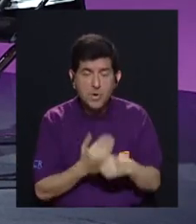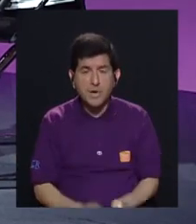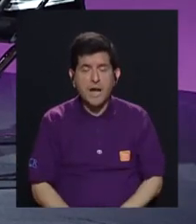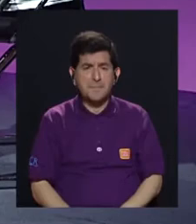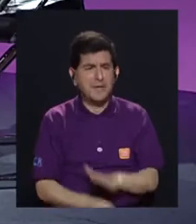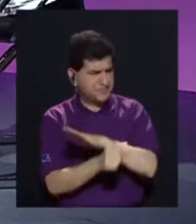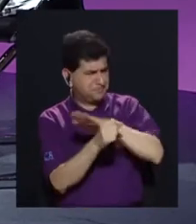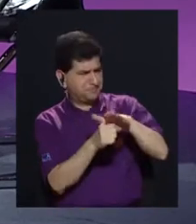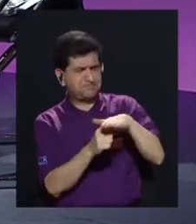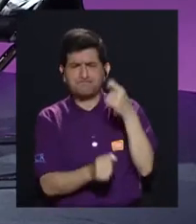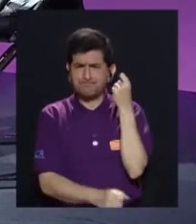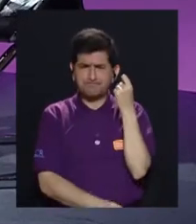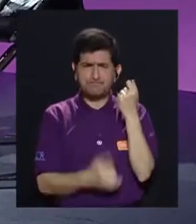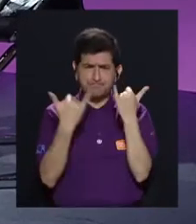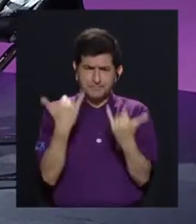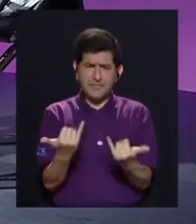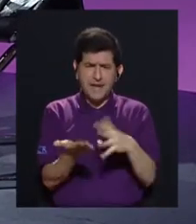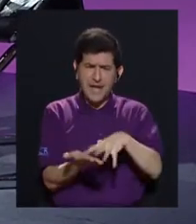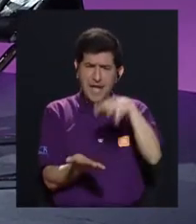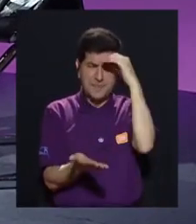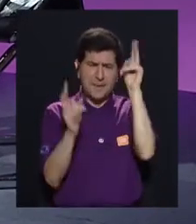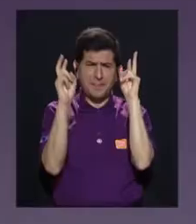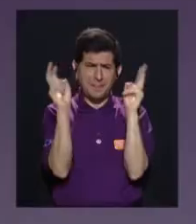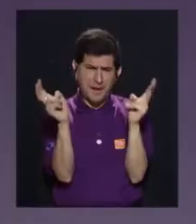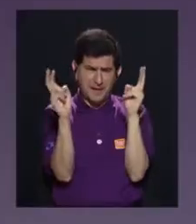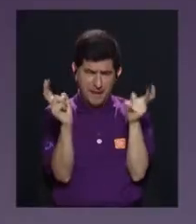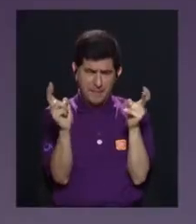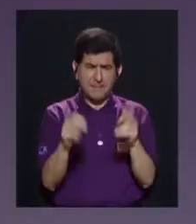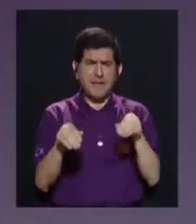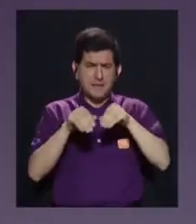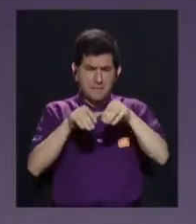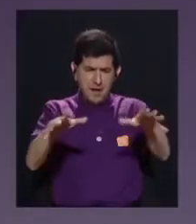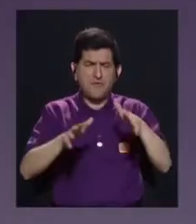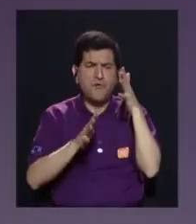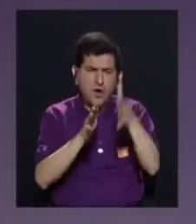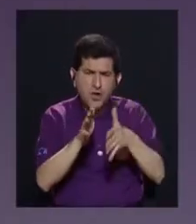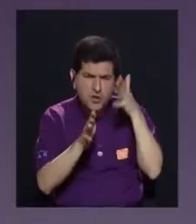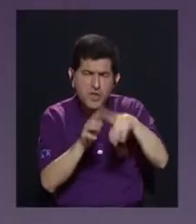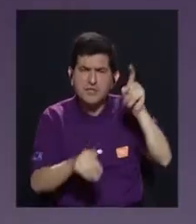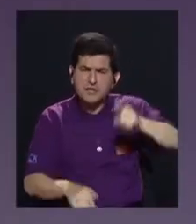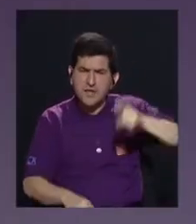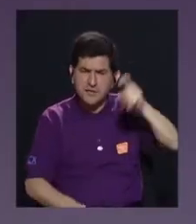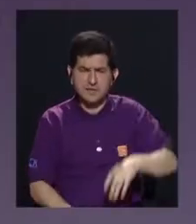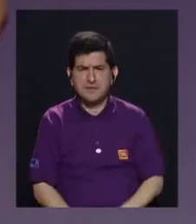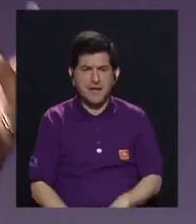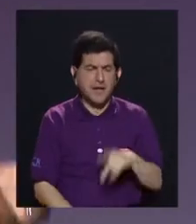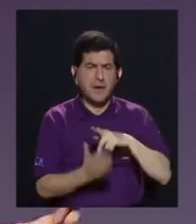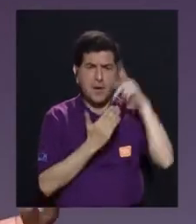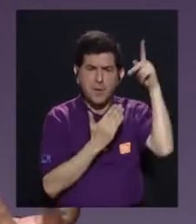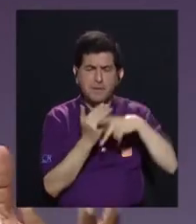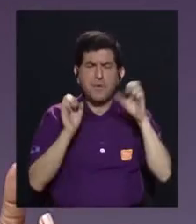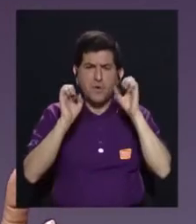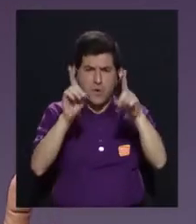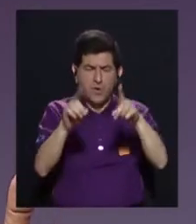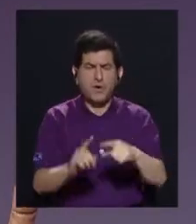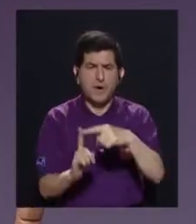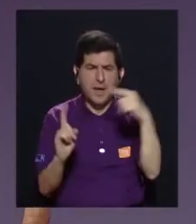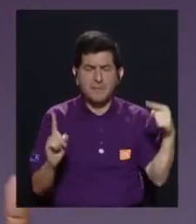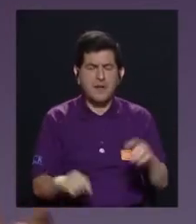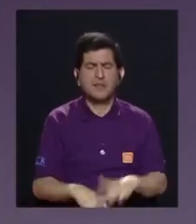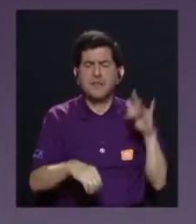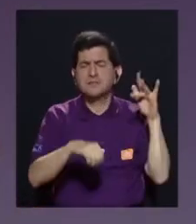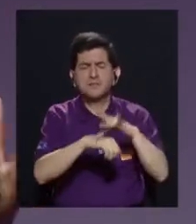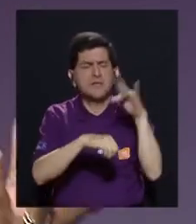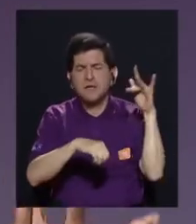integrales hemos aprendido en el tema de las redes de cuido que necesitamos más bien programas educativos desde la primera